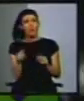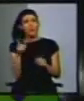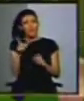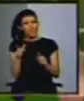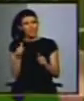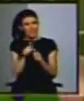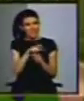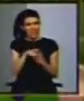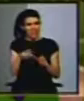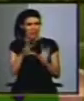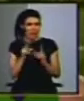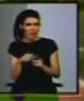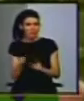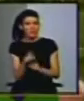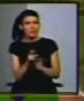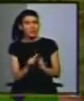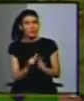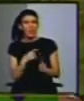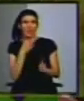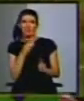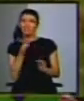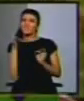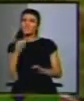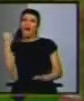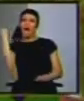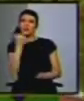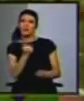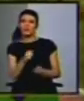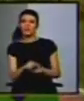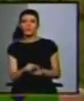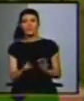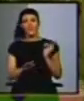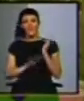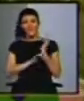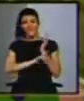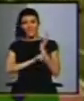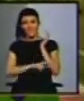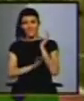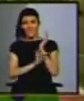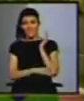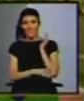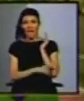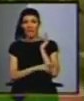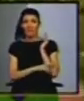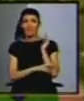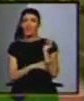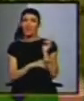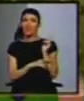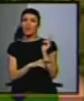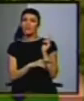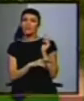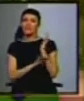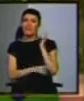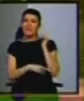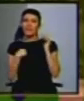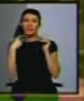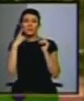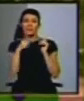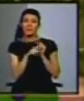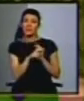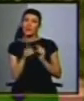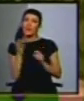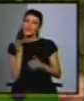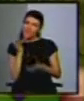asesinada. La fiscalía coincide con ello, digamos, que no hay que escatimar esfuerzo en buscar, ¿cierto?,